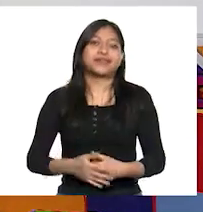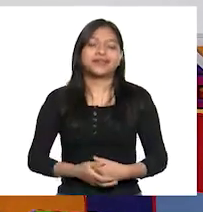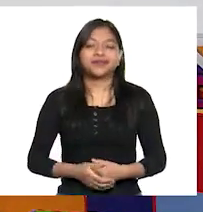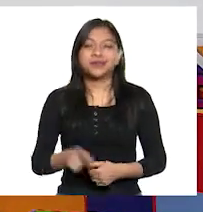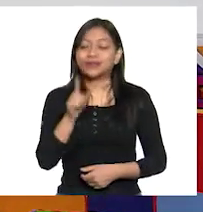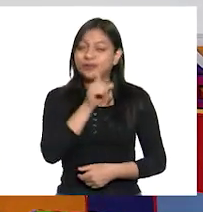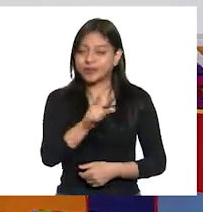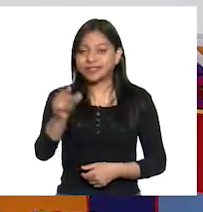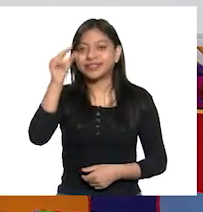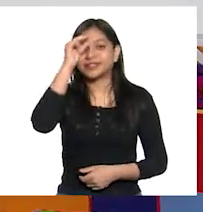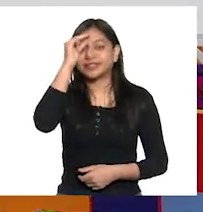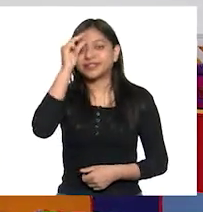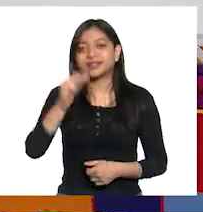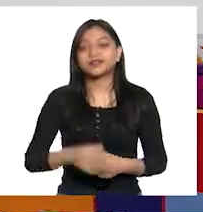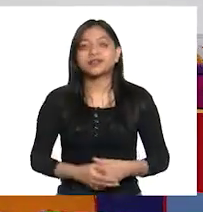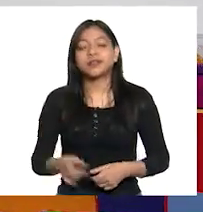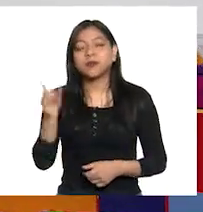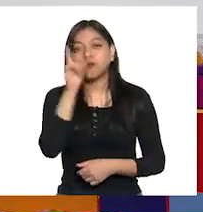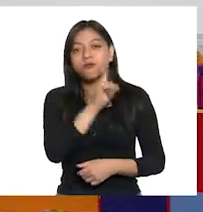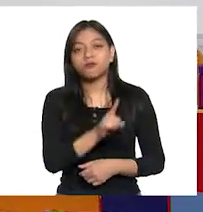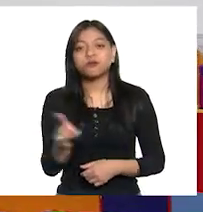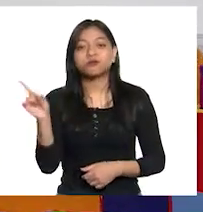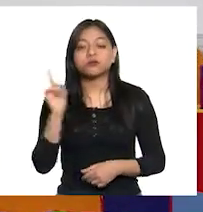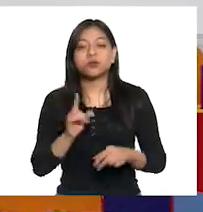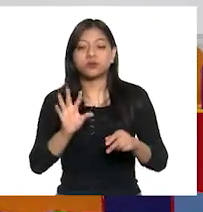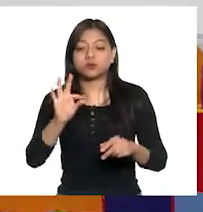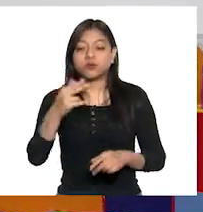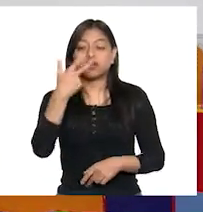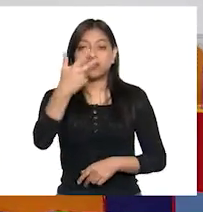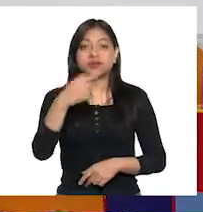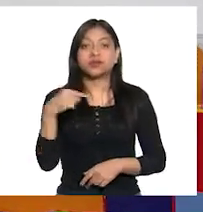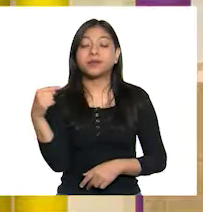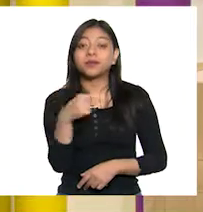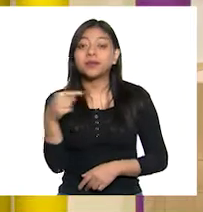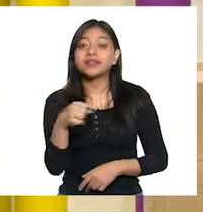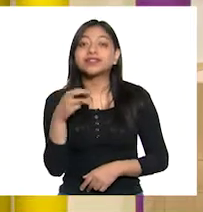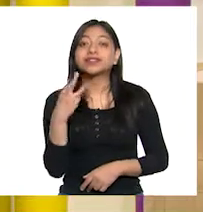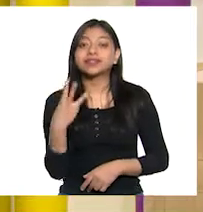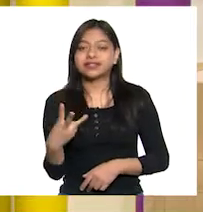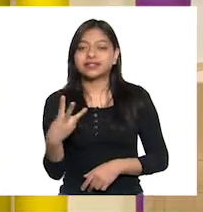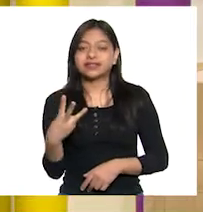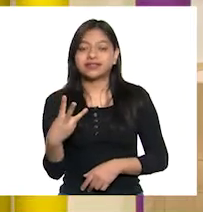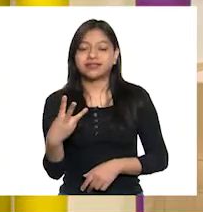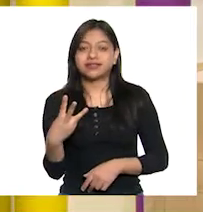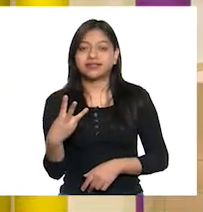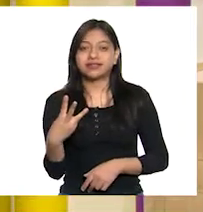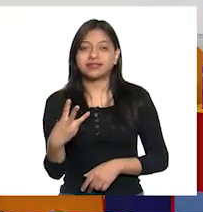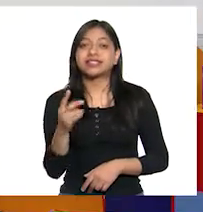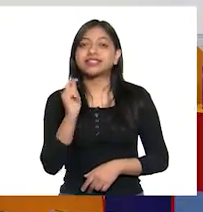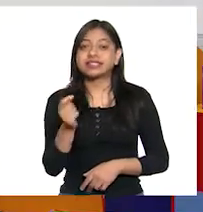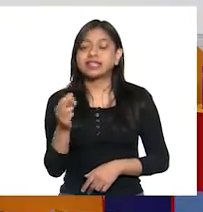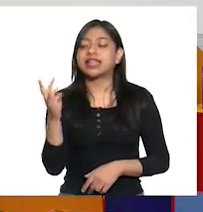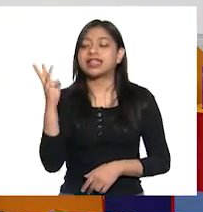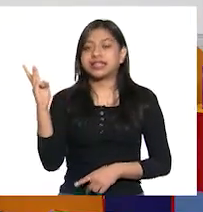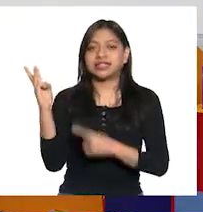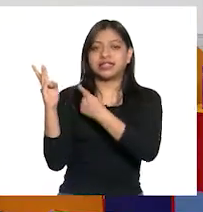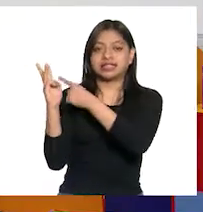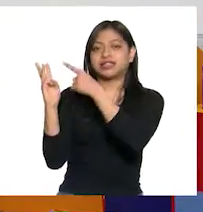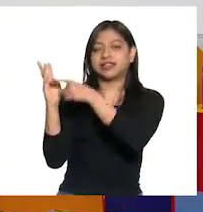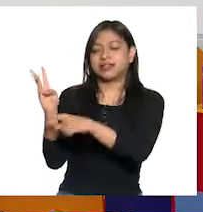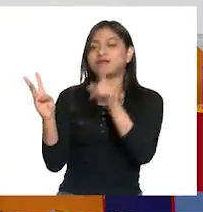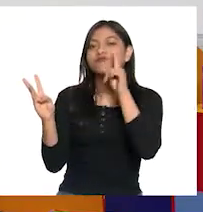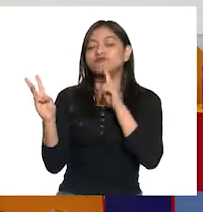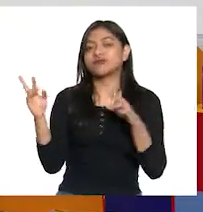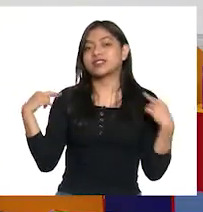muy inteligentes. Hay que restar entonces a 48, le restamos tres. Tres que son personas. Las tres maestras. Entonces, ¿sería? Exactamente,